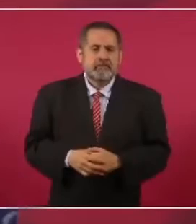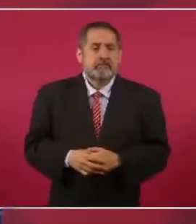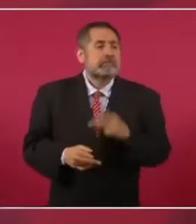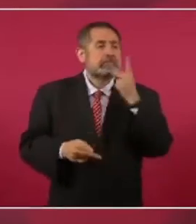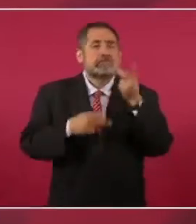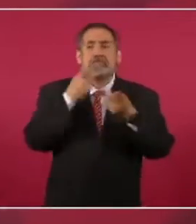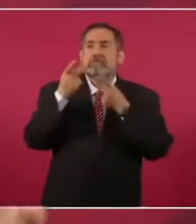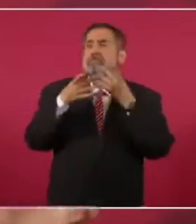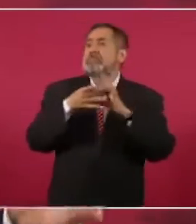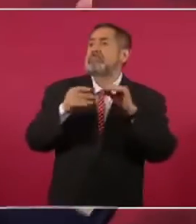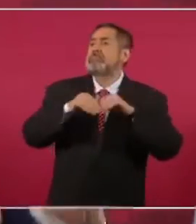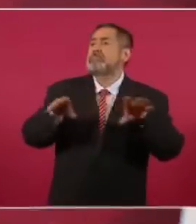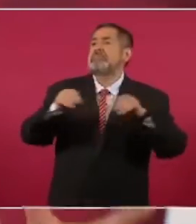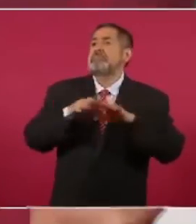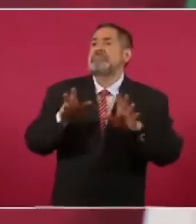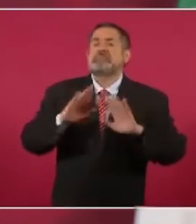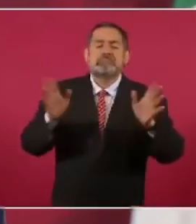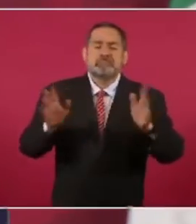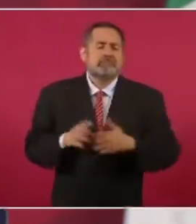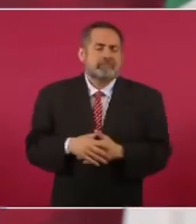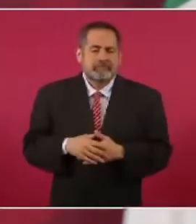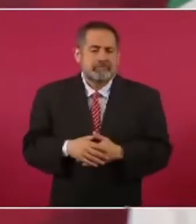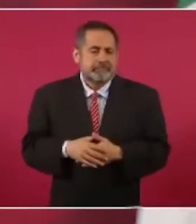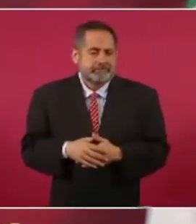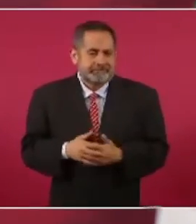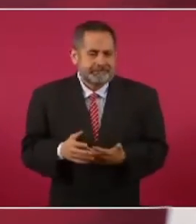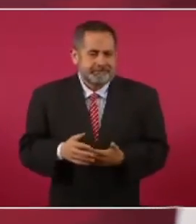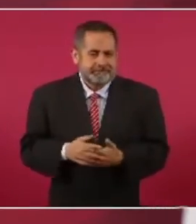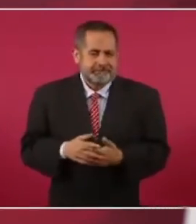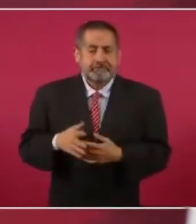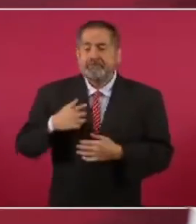No, mi causa es